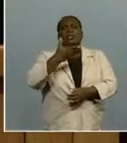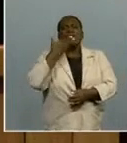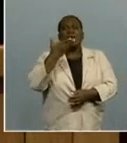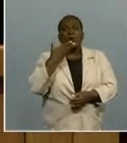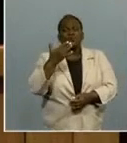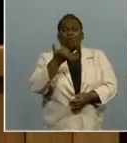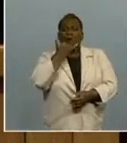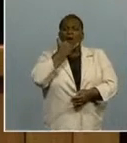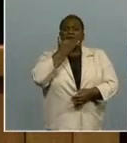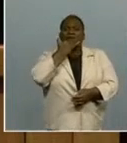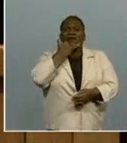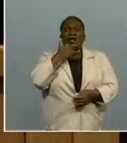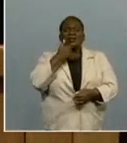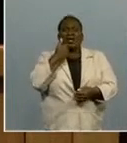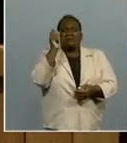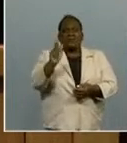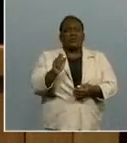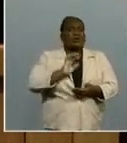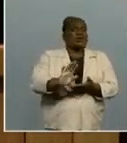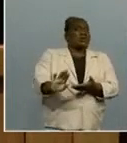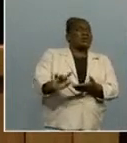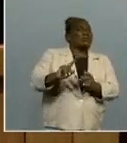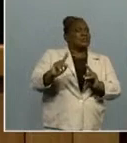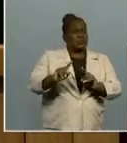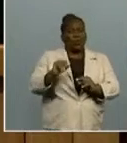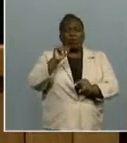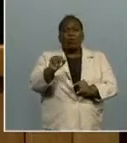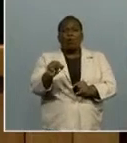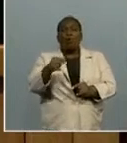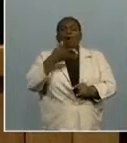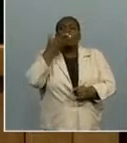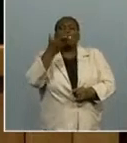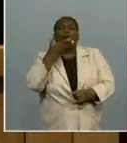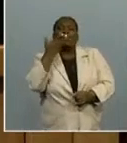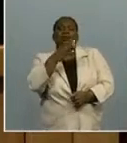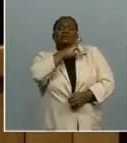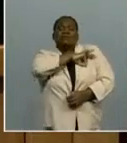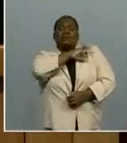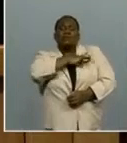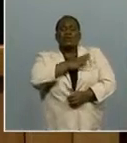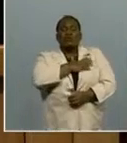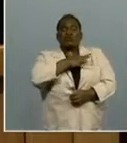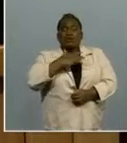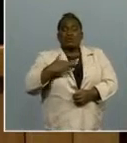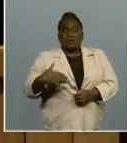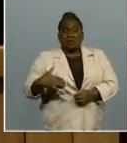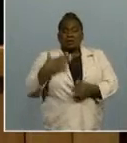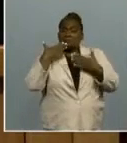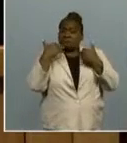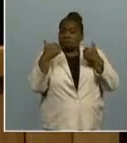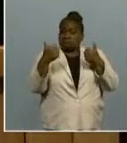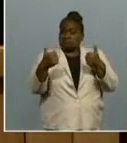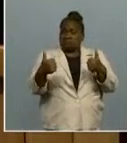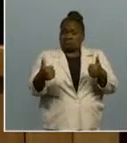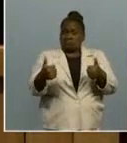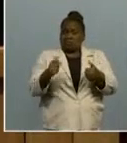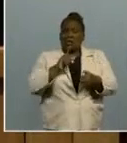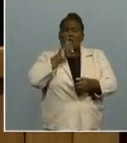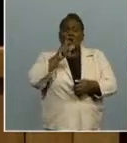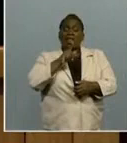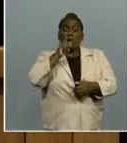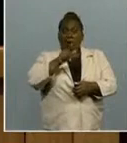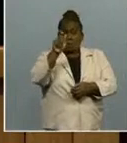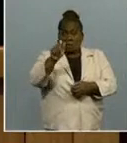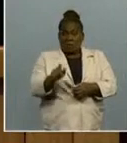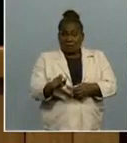agobio y rechazo con argumentos y sentimientos desde la sensibilidad y la empatía con el lenguaje de los que